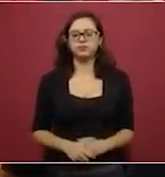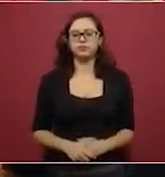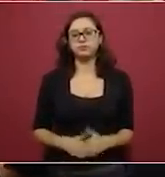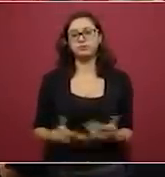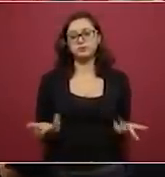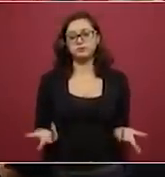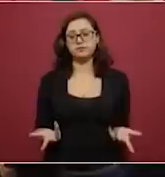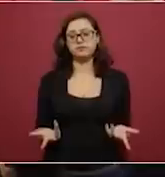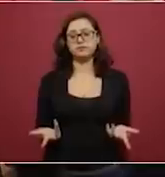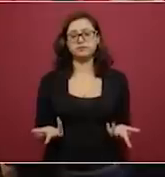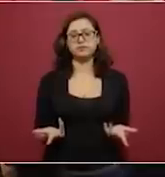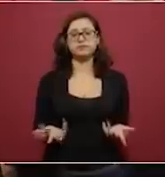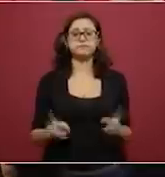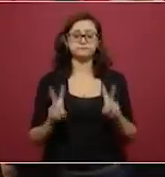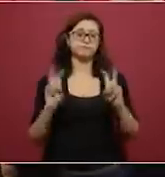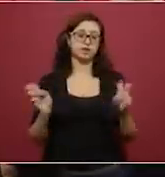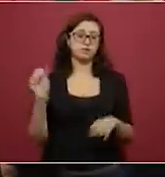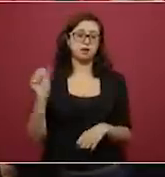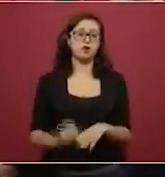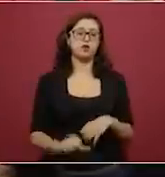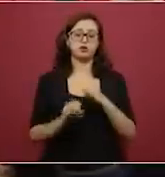bueno pues esa es la información